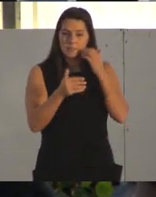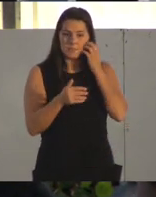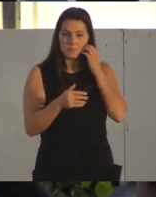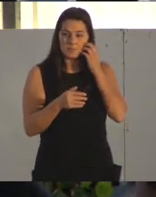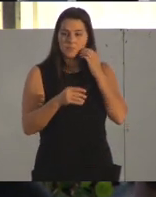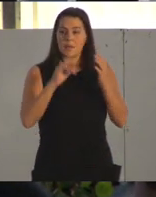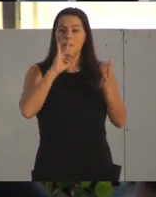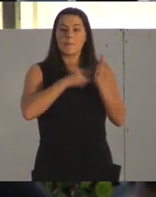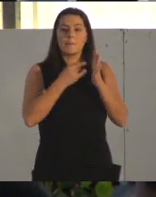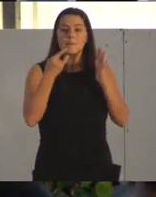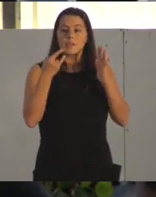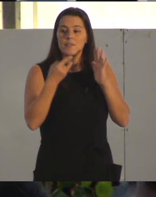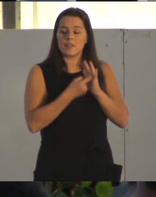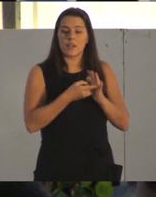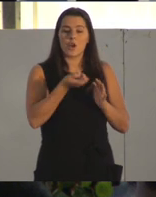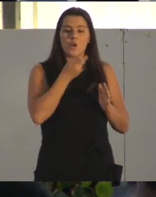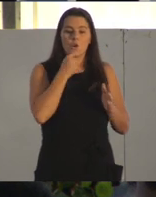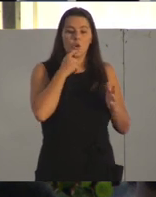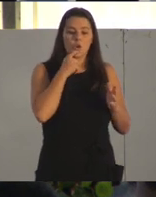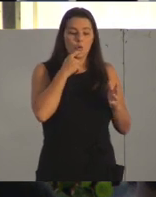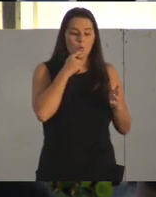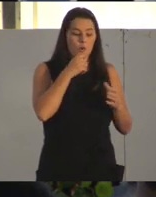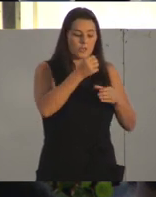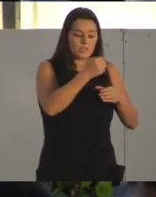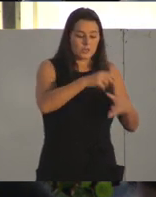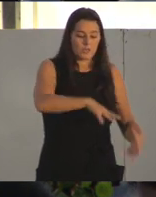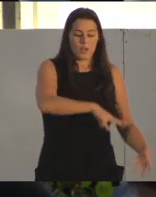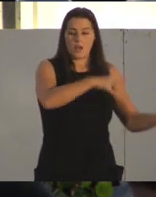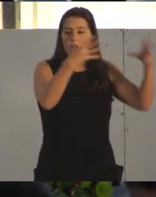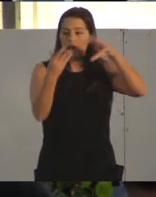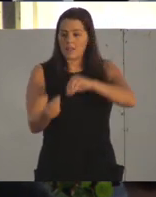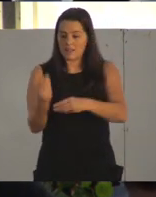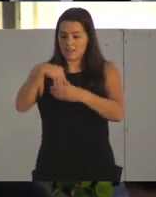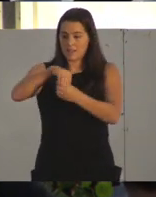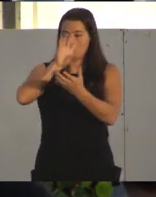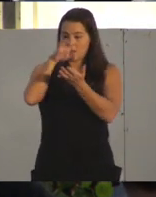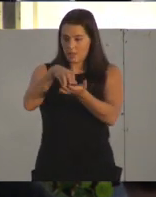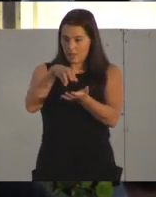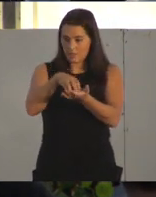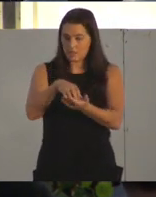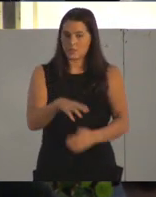la instauración de los texturizados en nuestros centros. Vale.